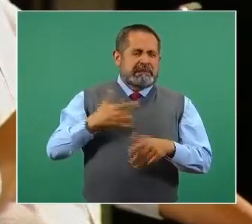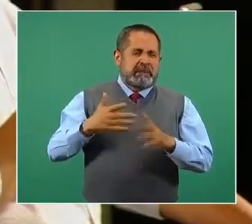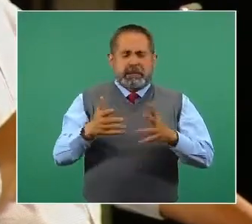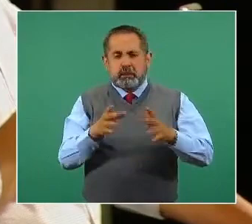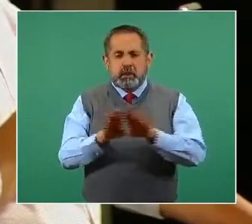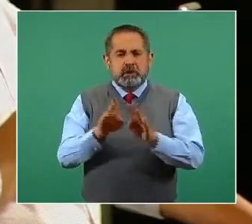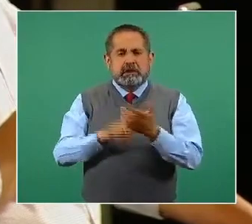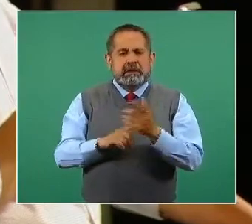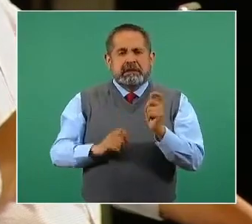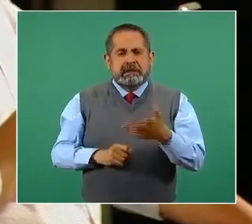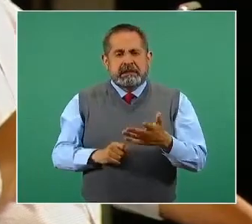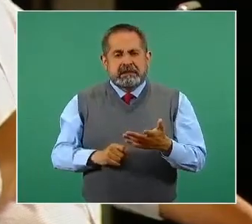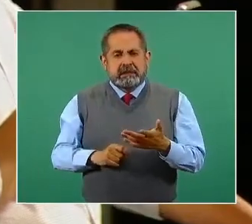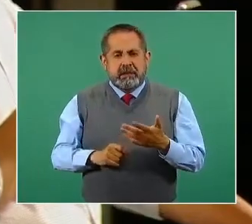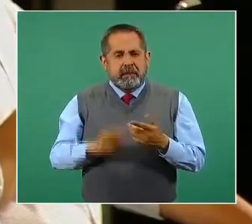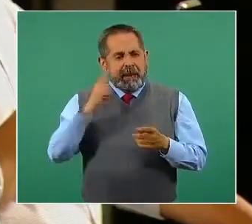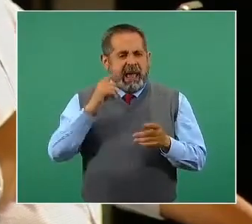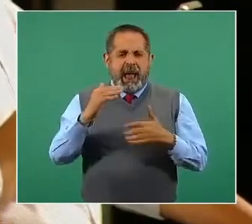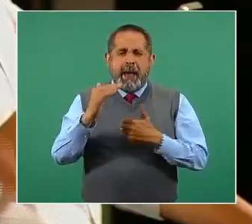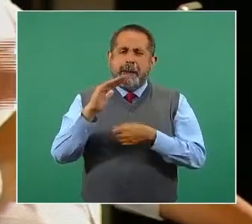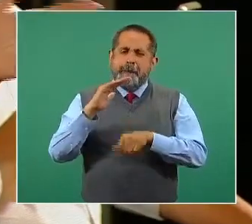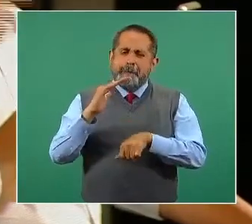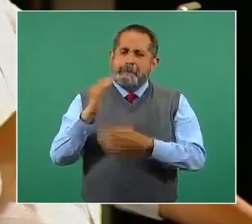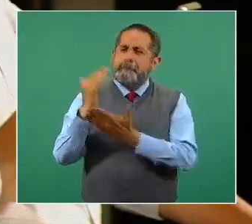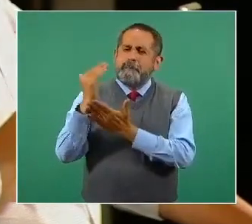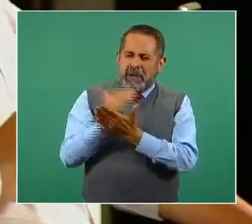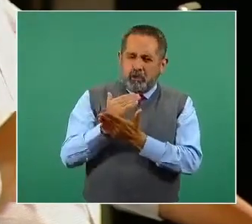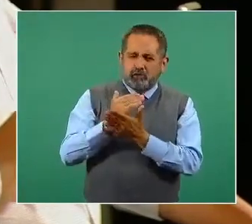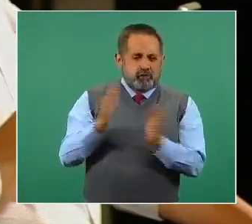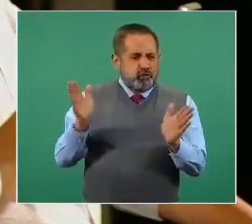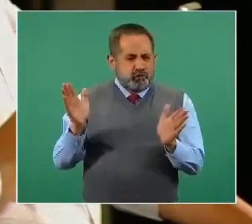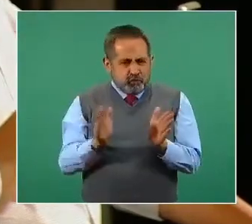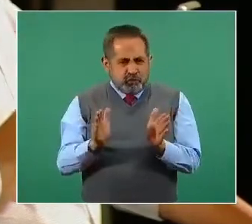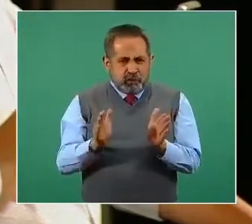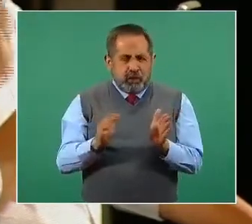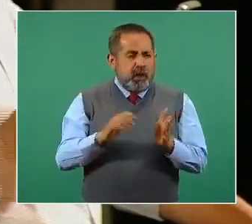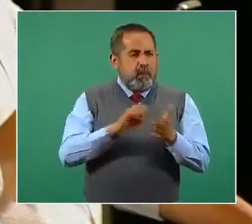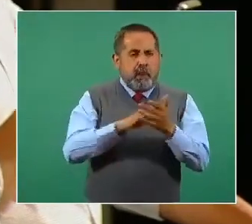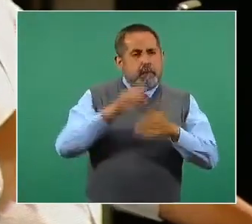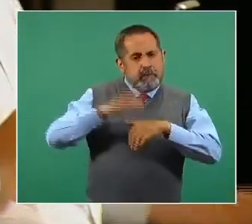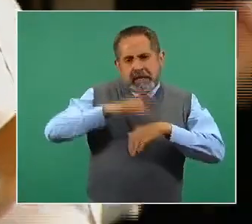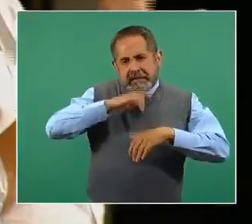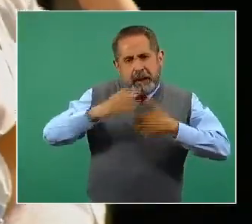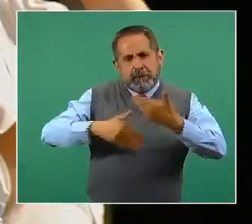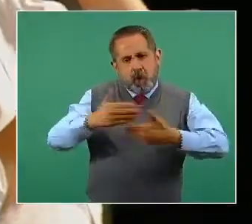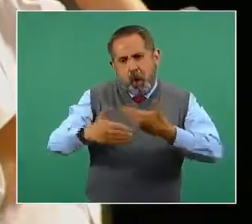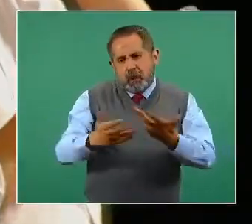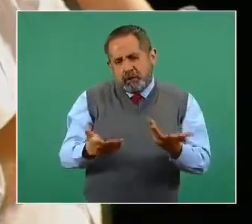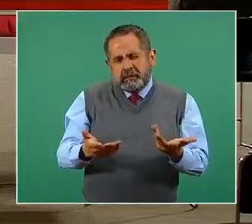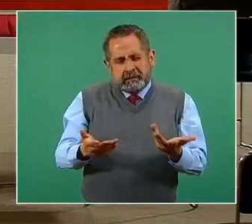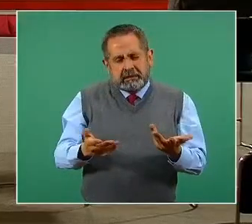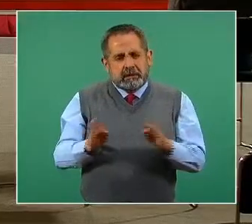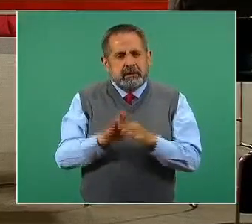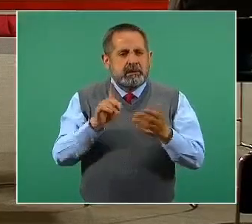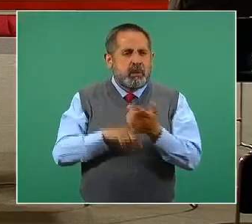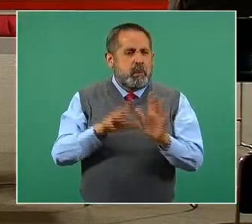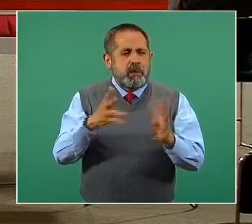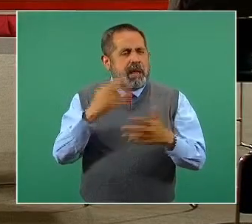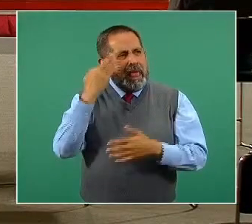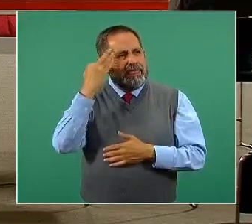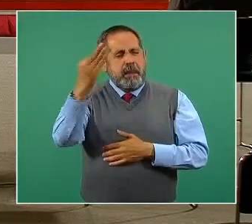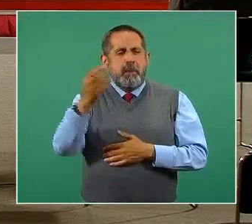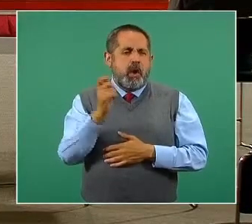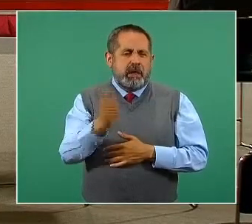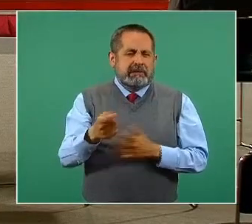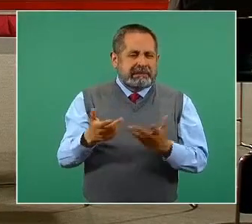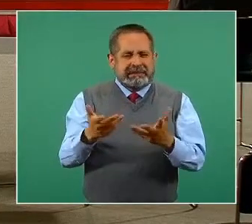calculan en abreviar? Se supone que pues van a ser más rápidas las aplicaciones. ¿Qué tiempo es